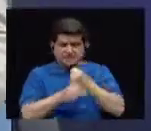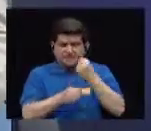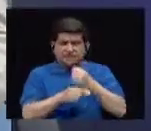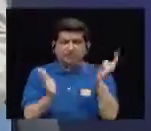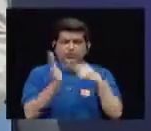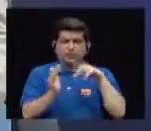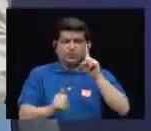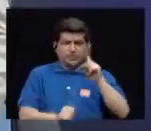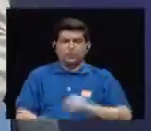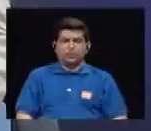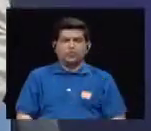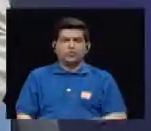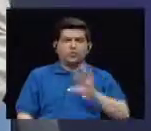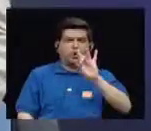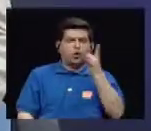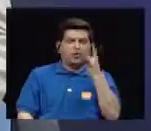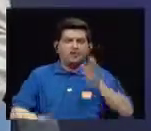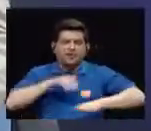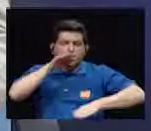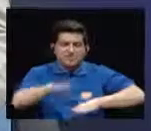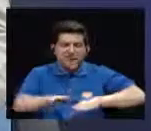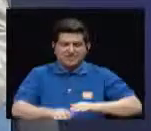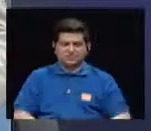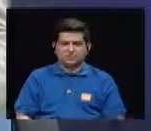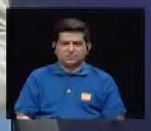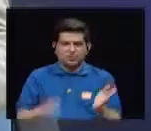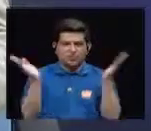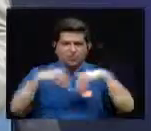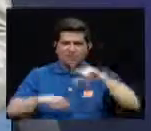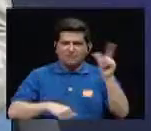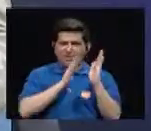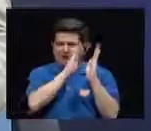año 2001, El Octavo Paso. Dice, no